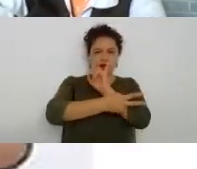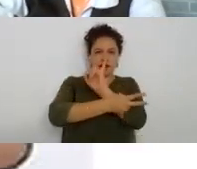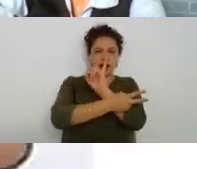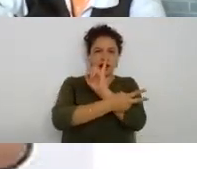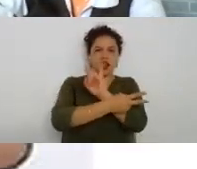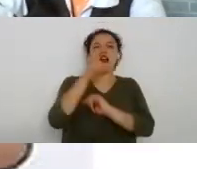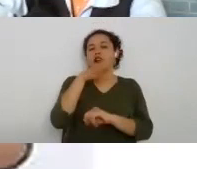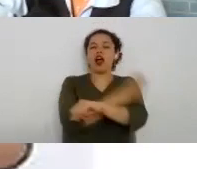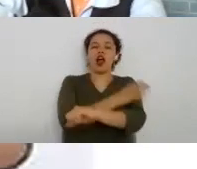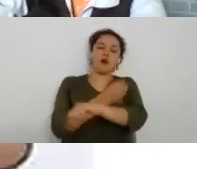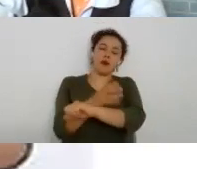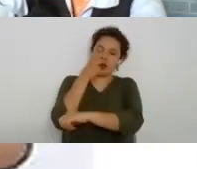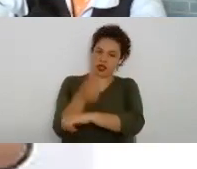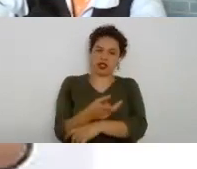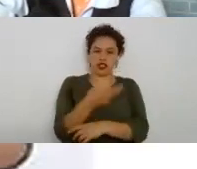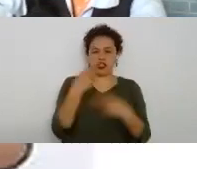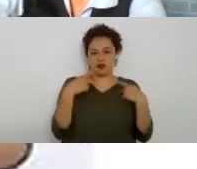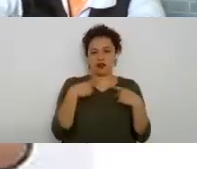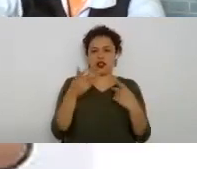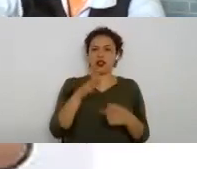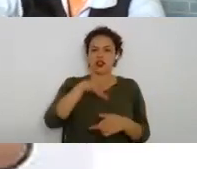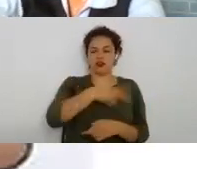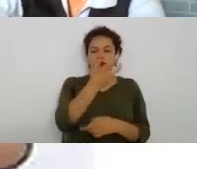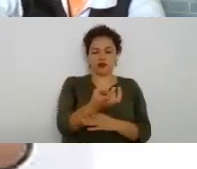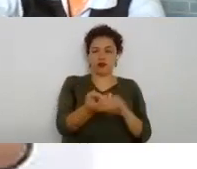compañero, la víctima va a estar boca arriba.